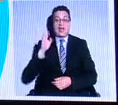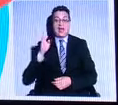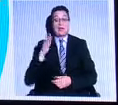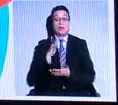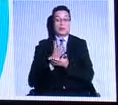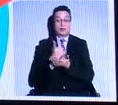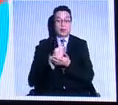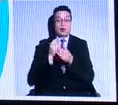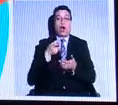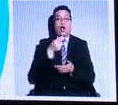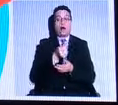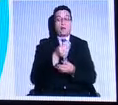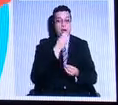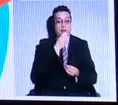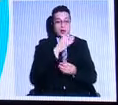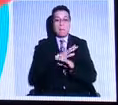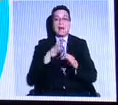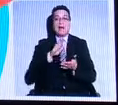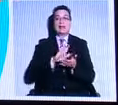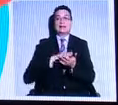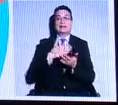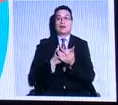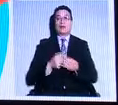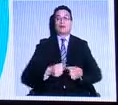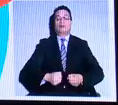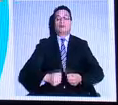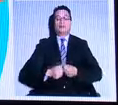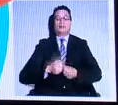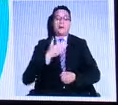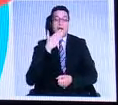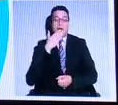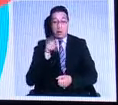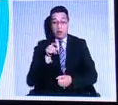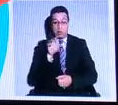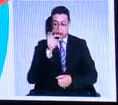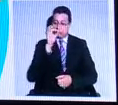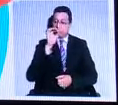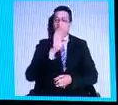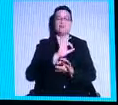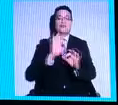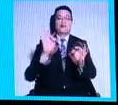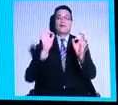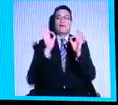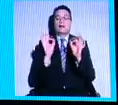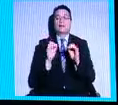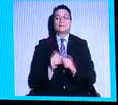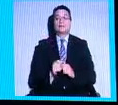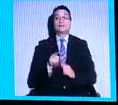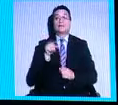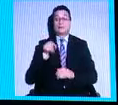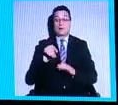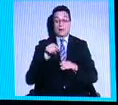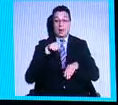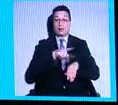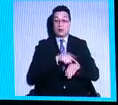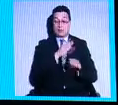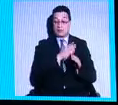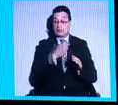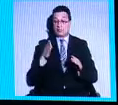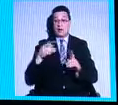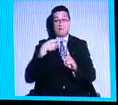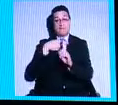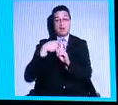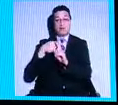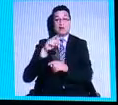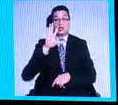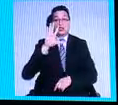estudiantes compren alimentos más sanos y nutritivos, lo que encontré realmente genial. Durante este periodo se benefició a